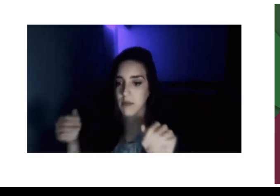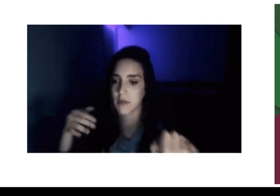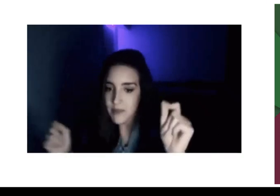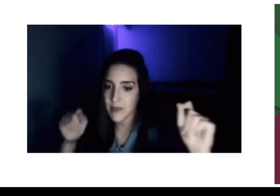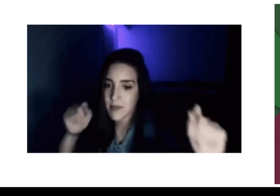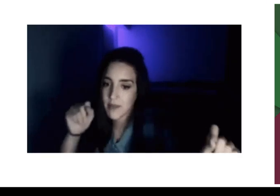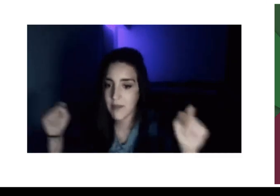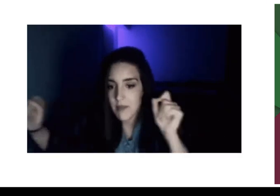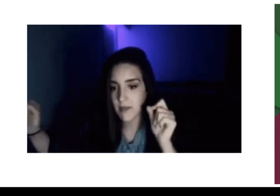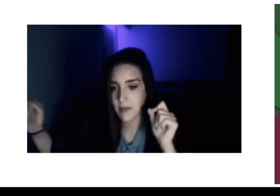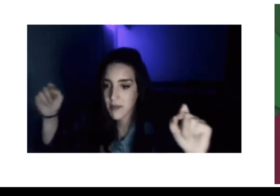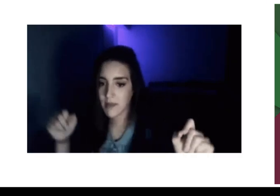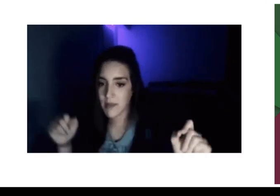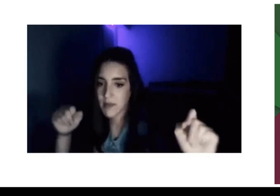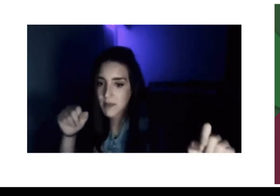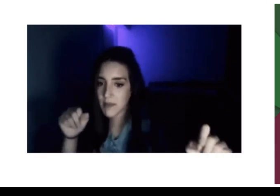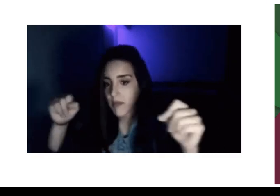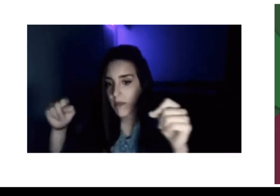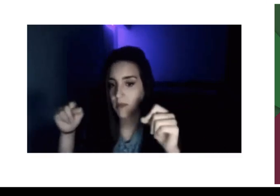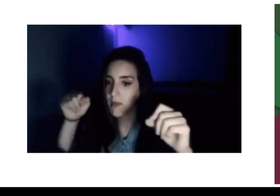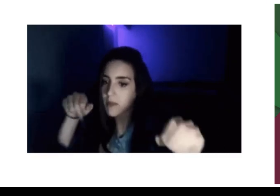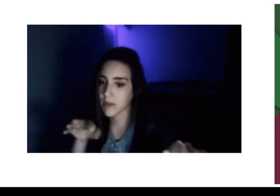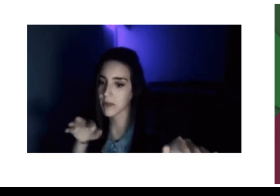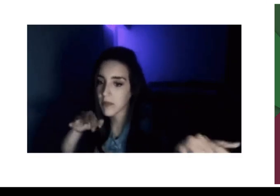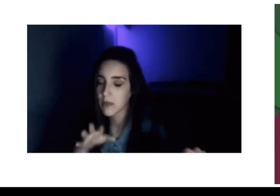pero me encanta esta imagen.